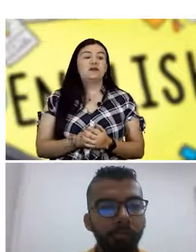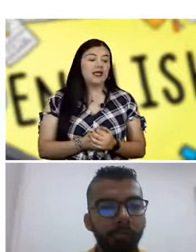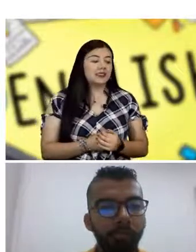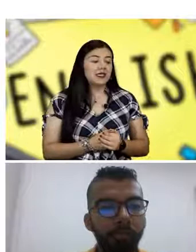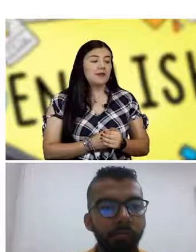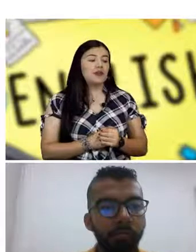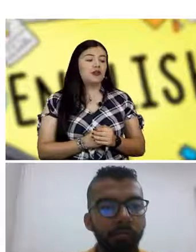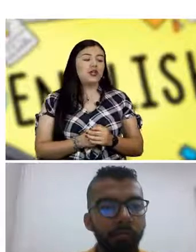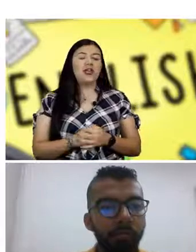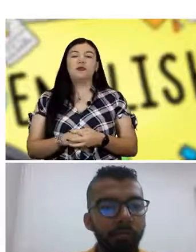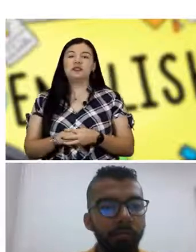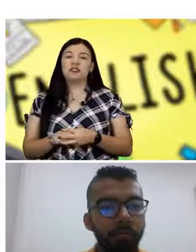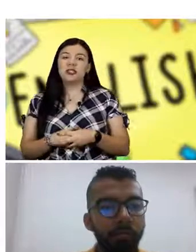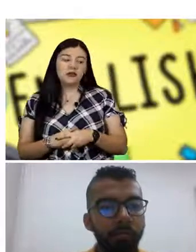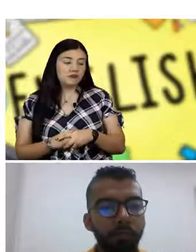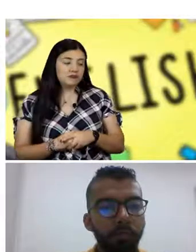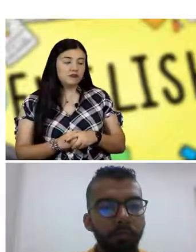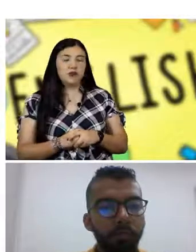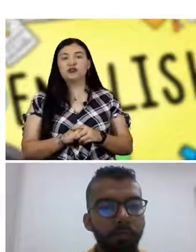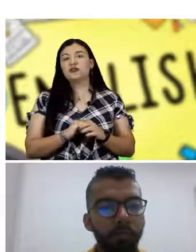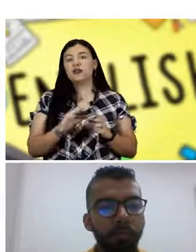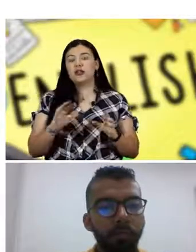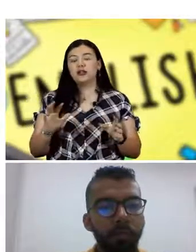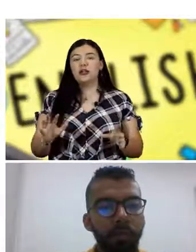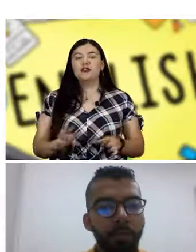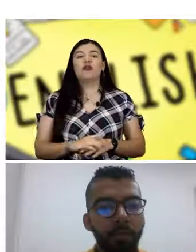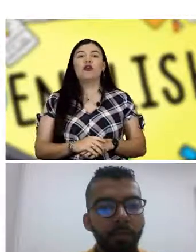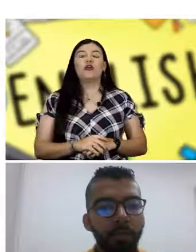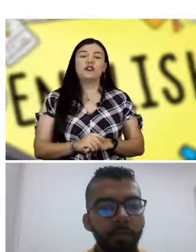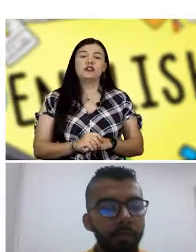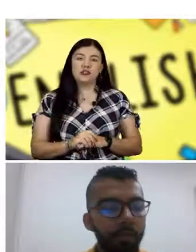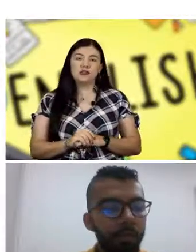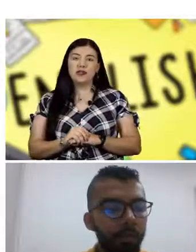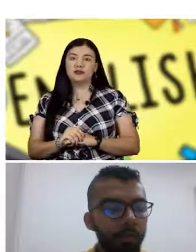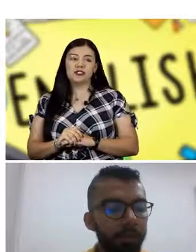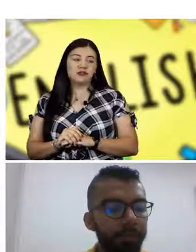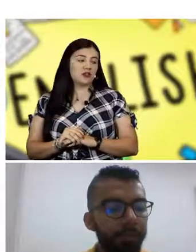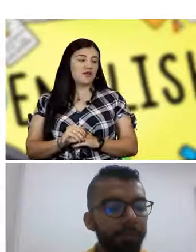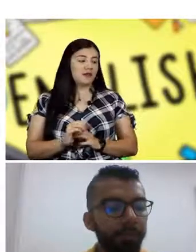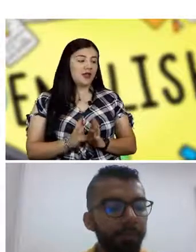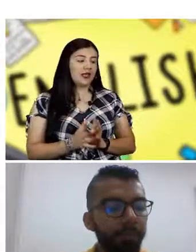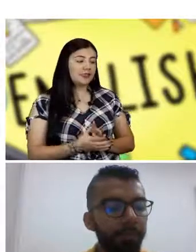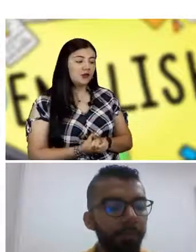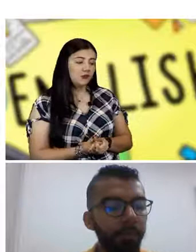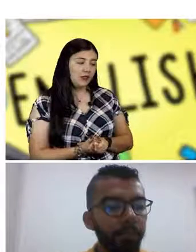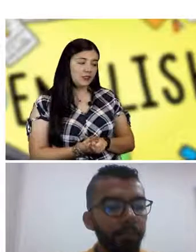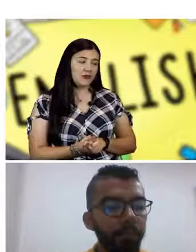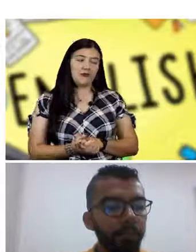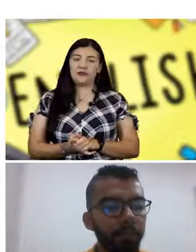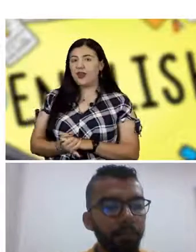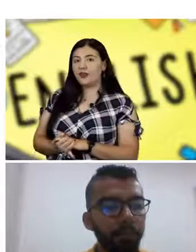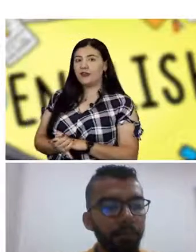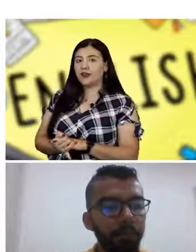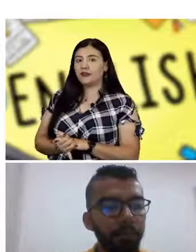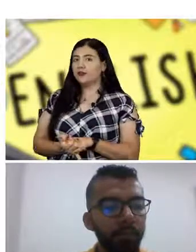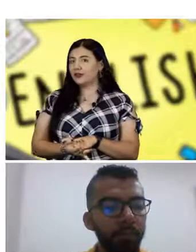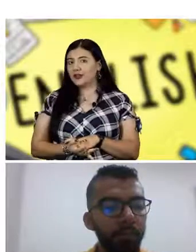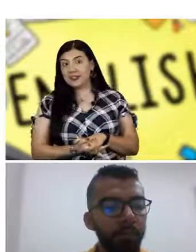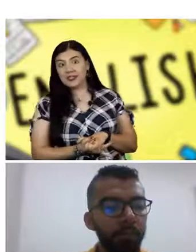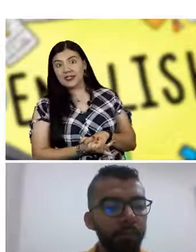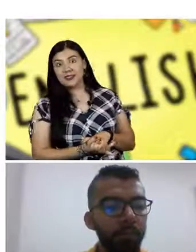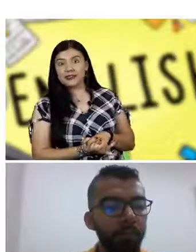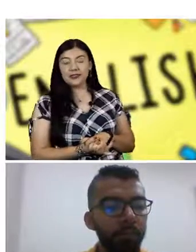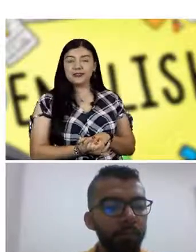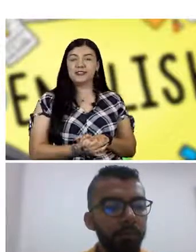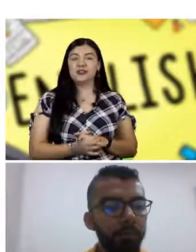Algunas enfermedades que podríamos tener o sufrir todos los seres humanos, ¿sí? Son enfermedades comunes como fiebre, dolor